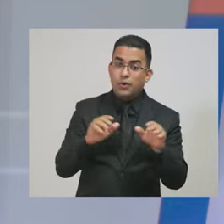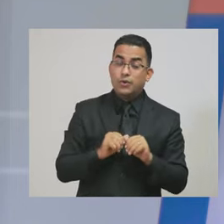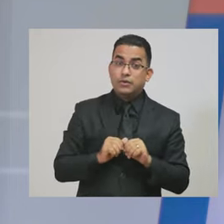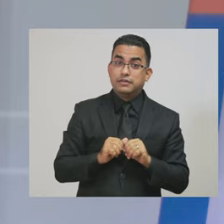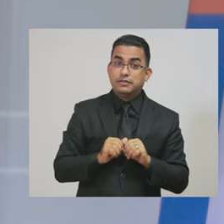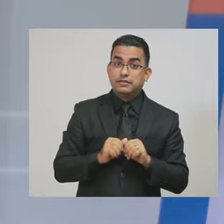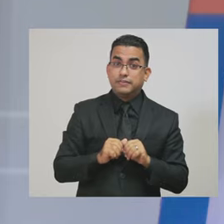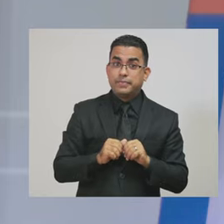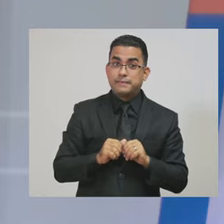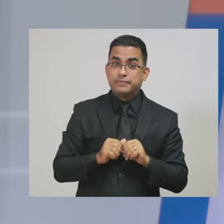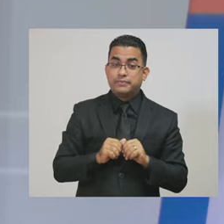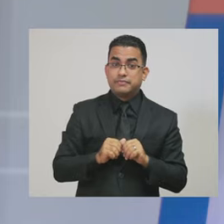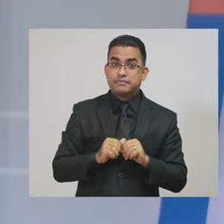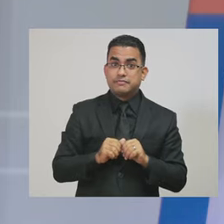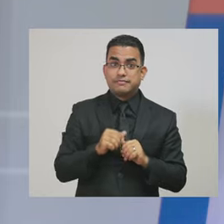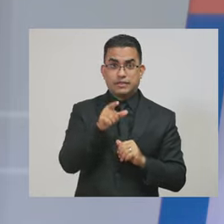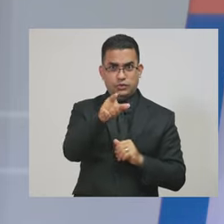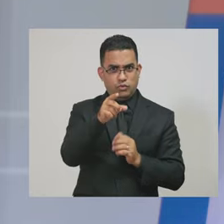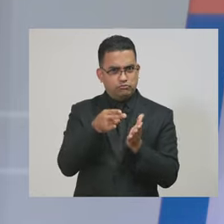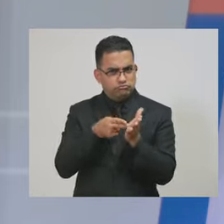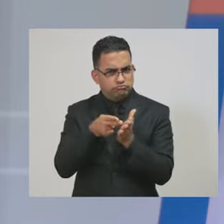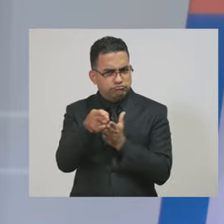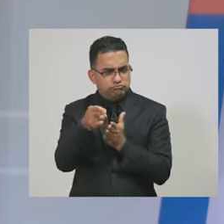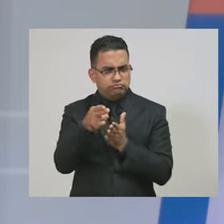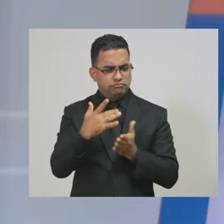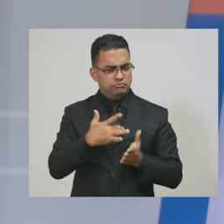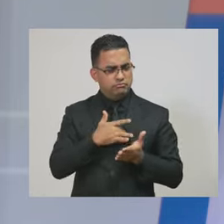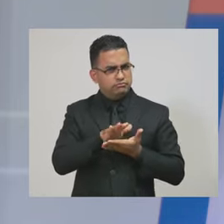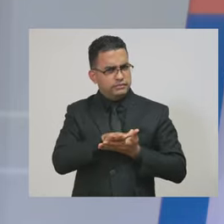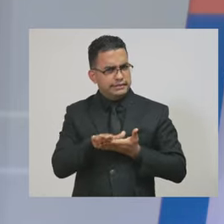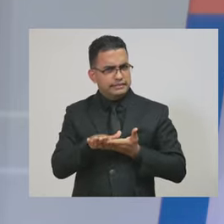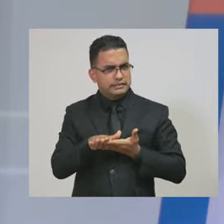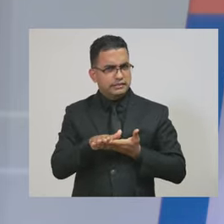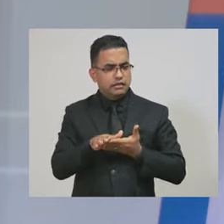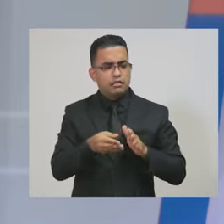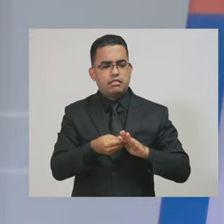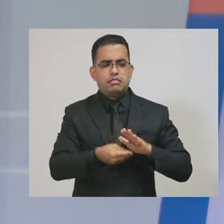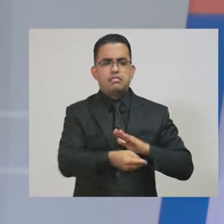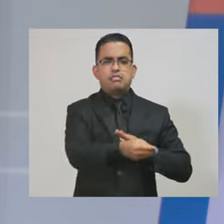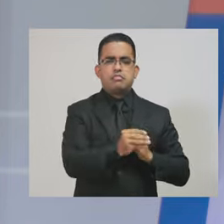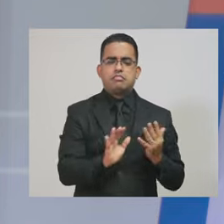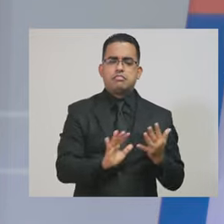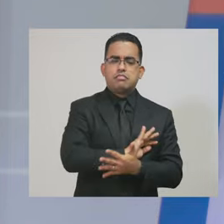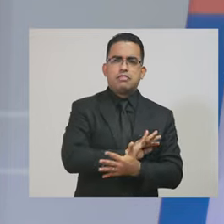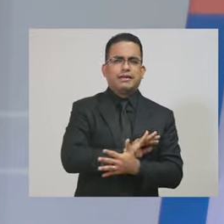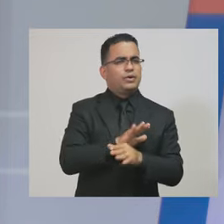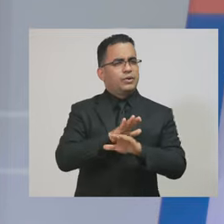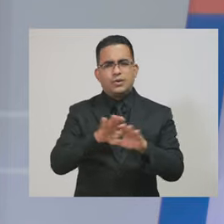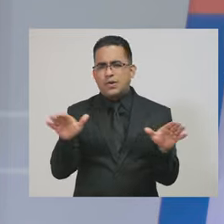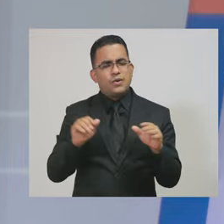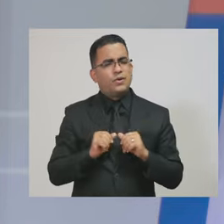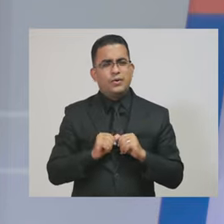ideales tampoco negocia es tu integridad y tu conciencia al fin y al